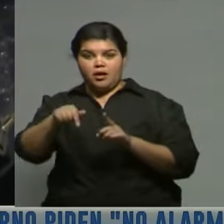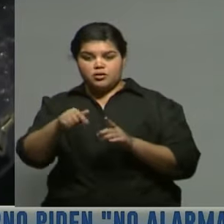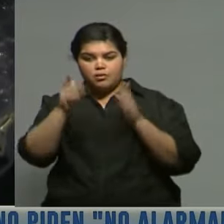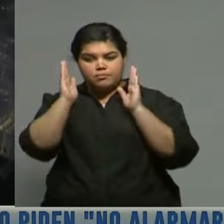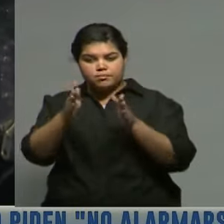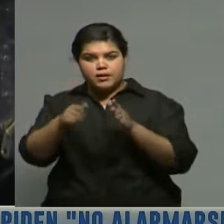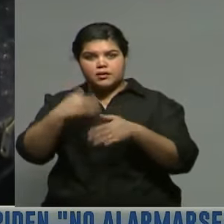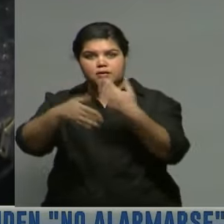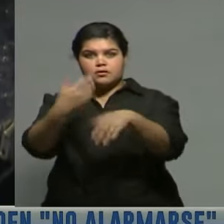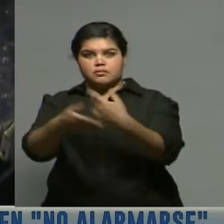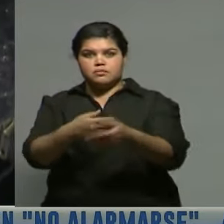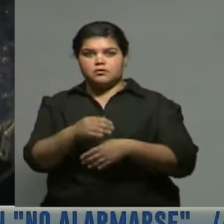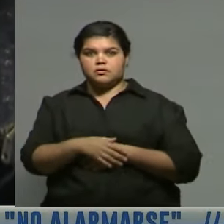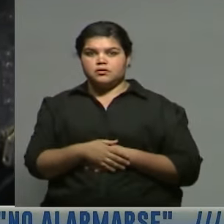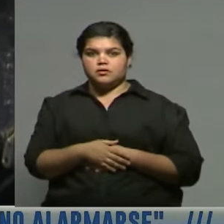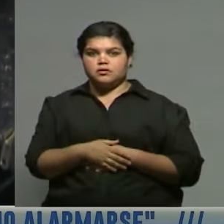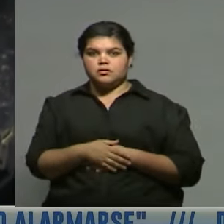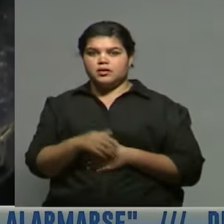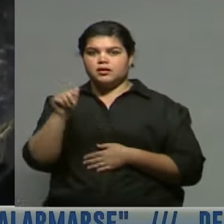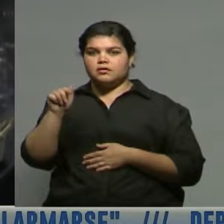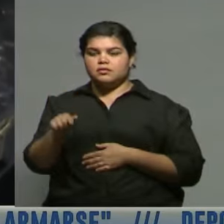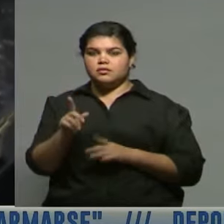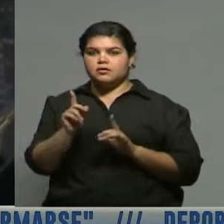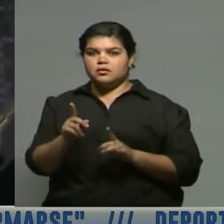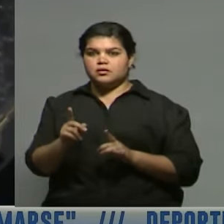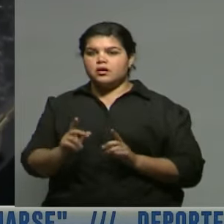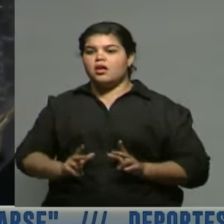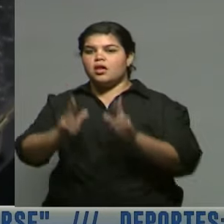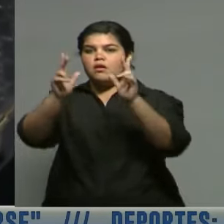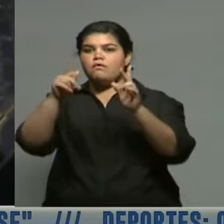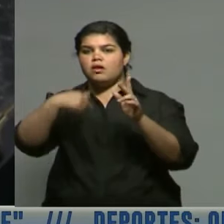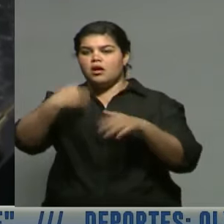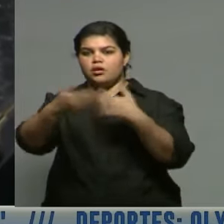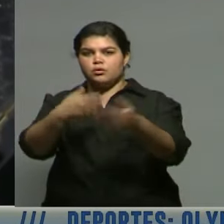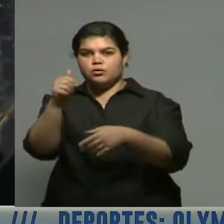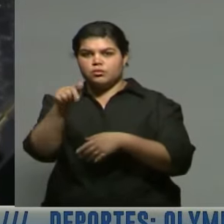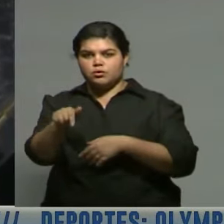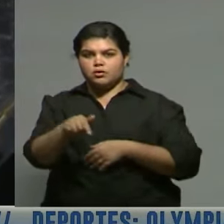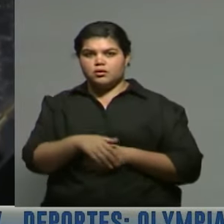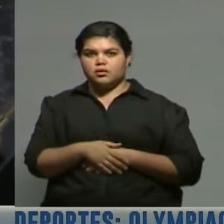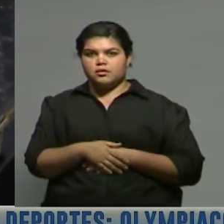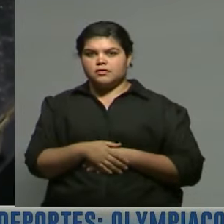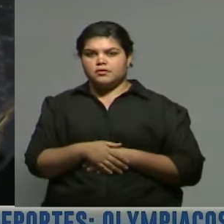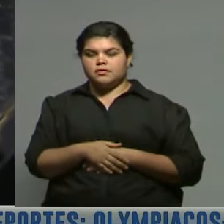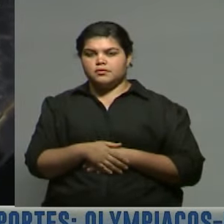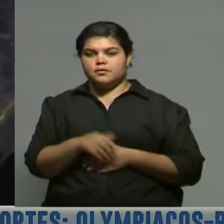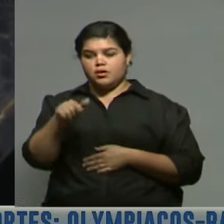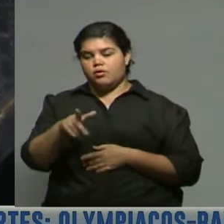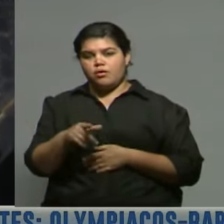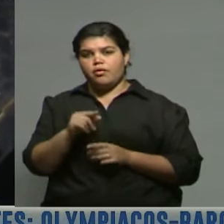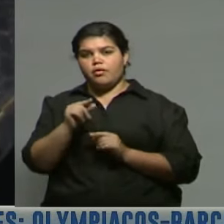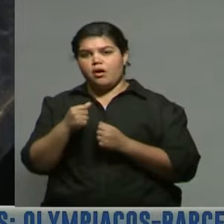hito es el 10%. Elementos que necesitamos en materia de infraestructura. Así que bueno, ese ha sido un poco, he mantenido con el